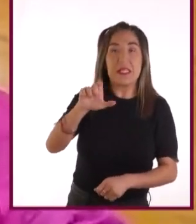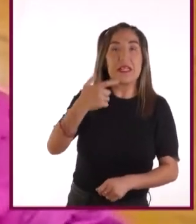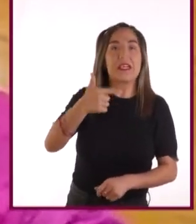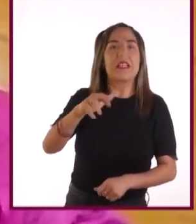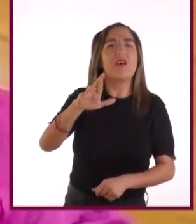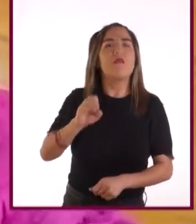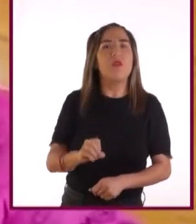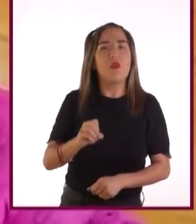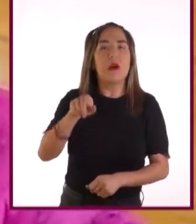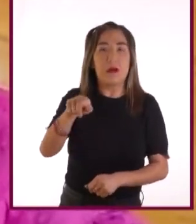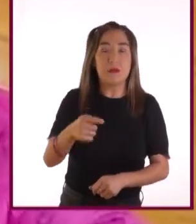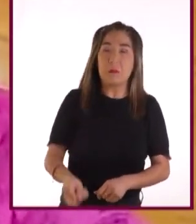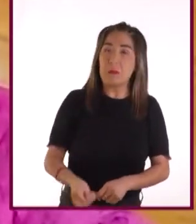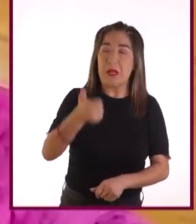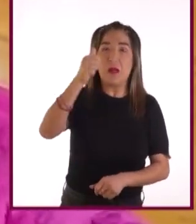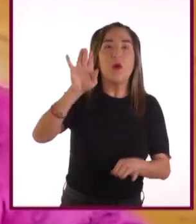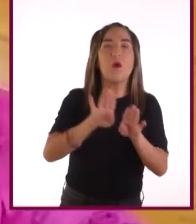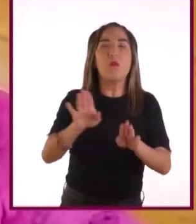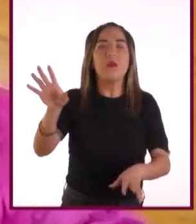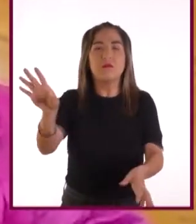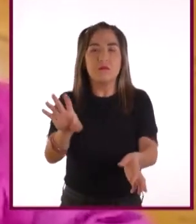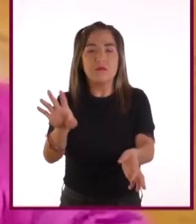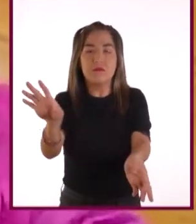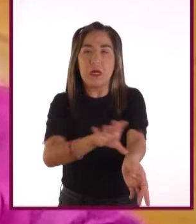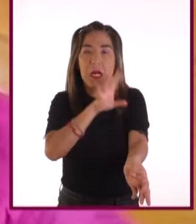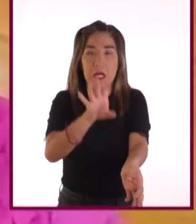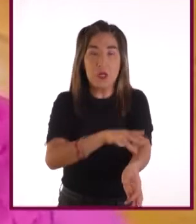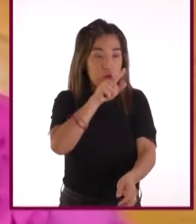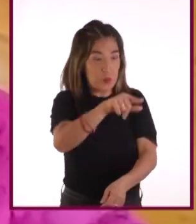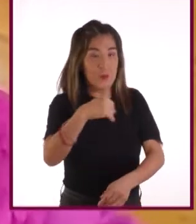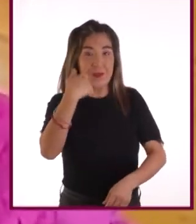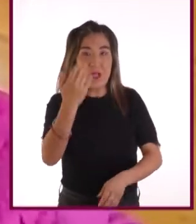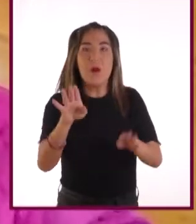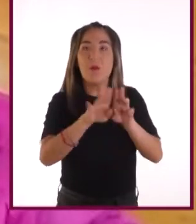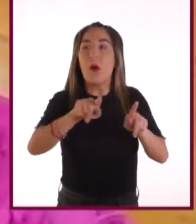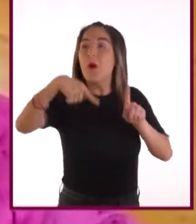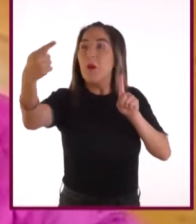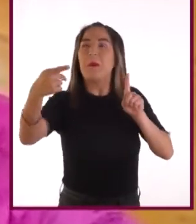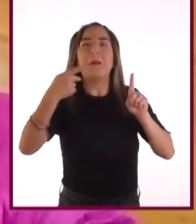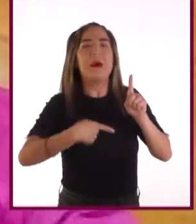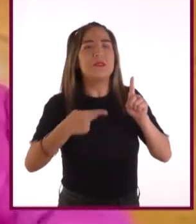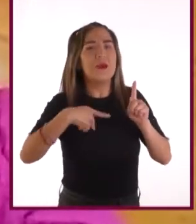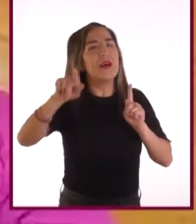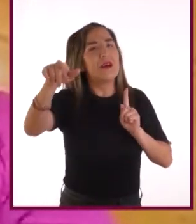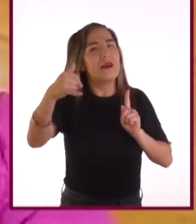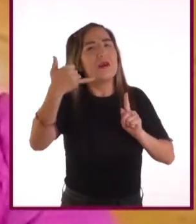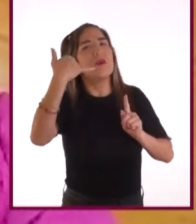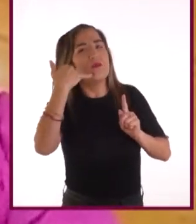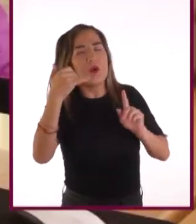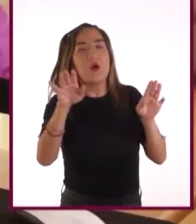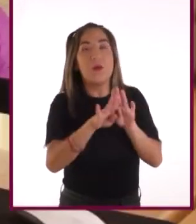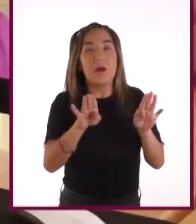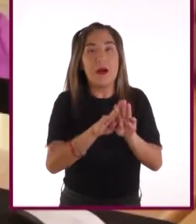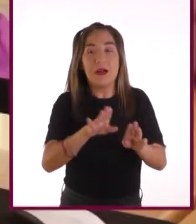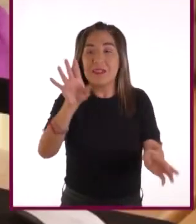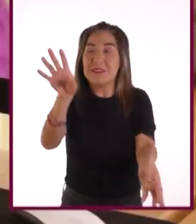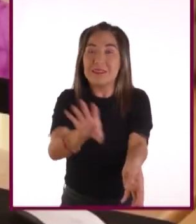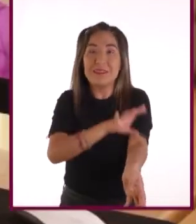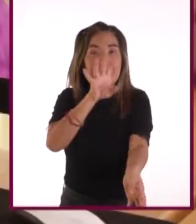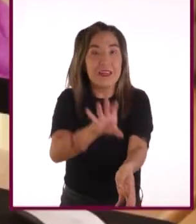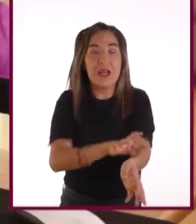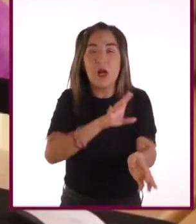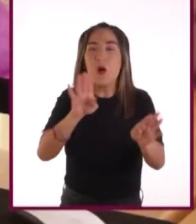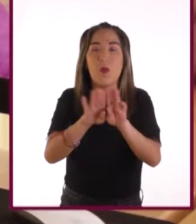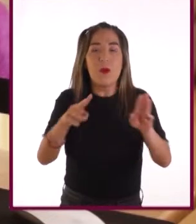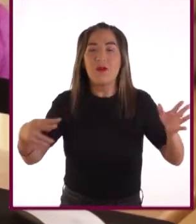telégrafos primero eran de manera alámbrica, es decir, si querías comunicarte del otro lado tenías que tener pues el cable